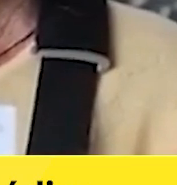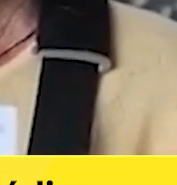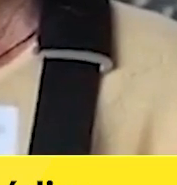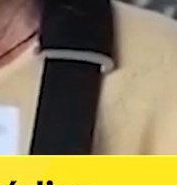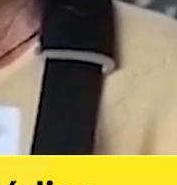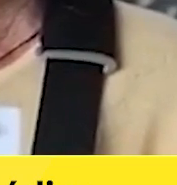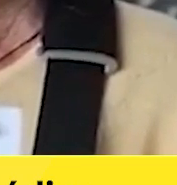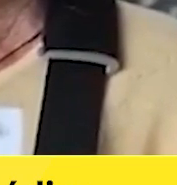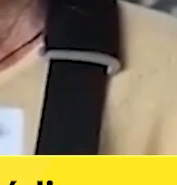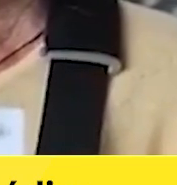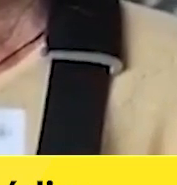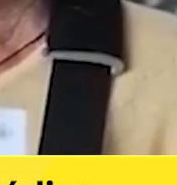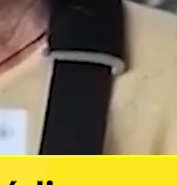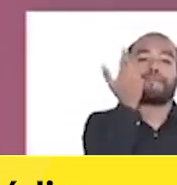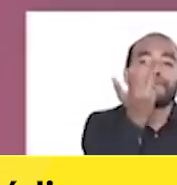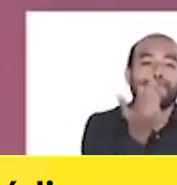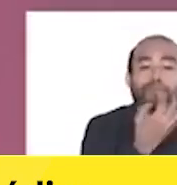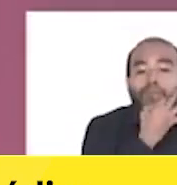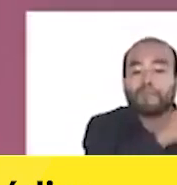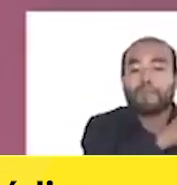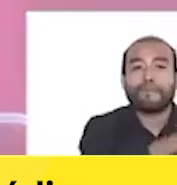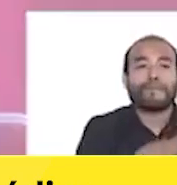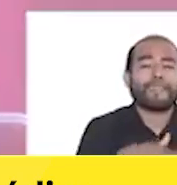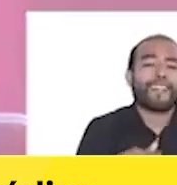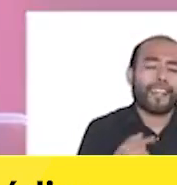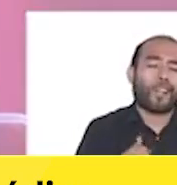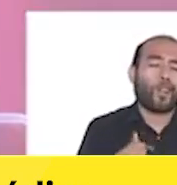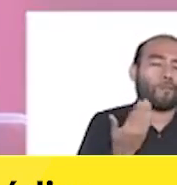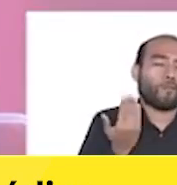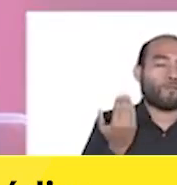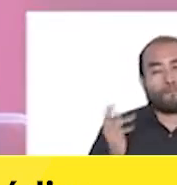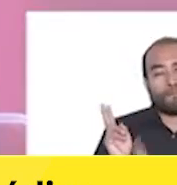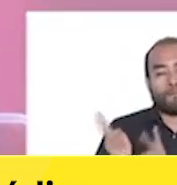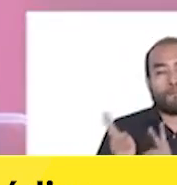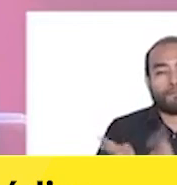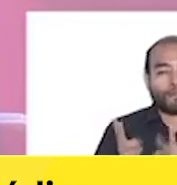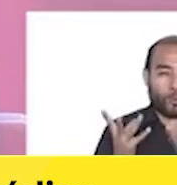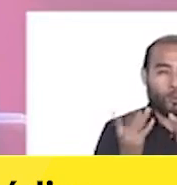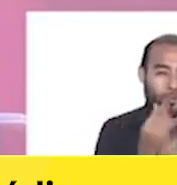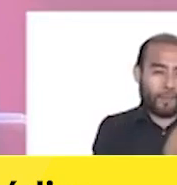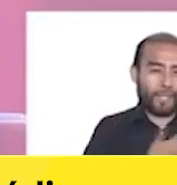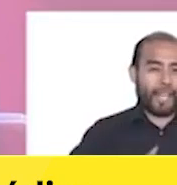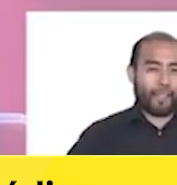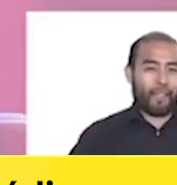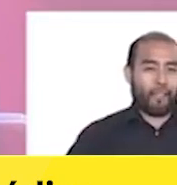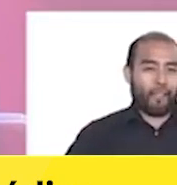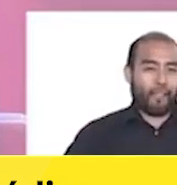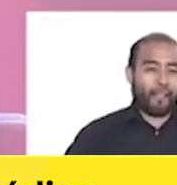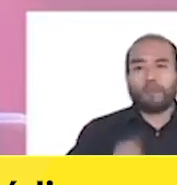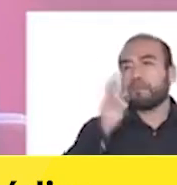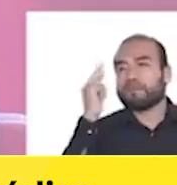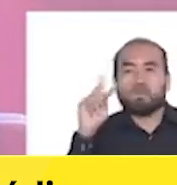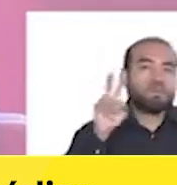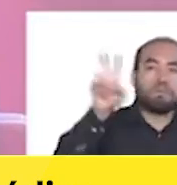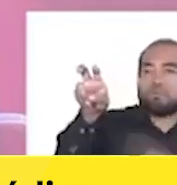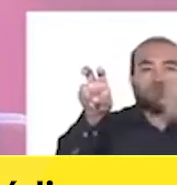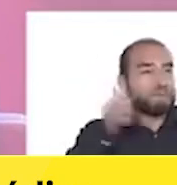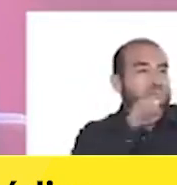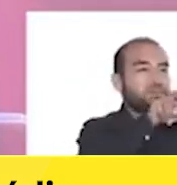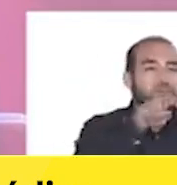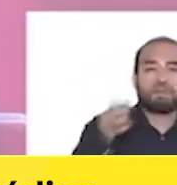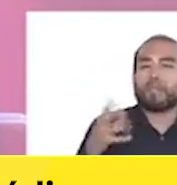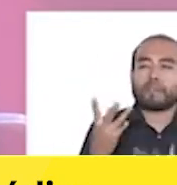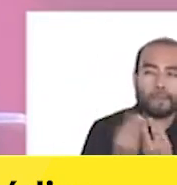ambicioso. Se llama Hoy por Ustedes, Mañana por Nosotros. Este programa es para adultos mayores de 60 a 64 años de edad